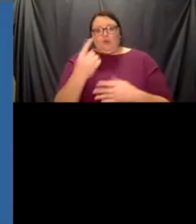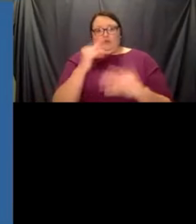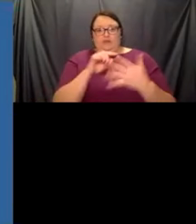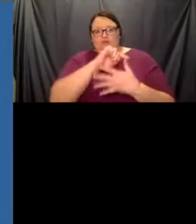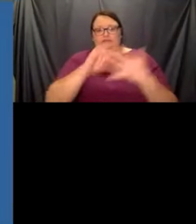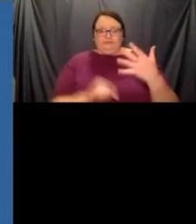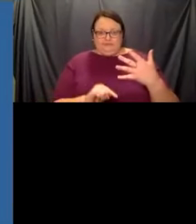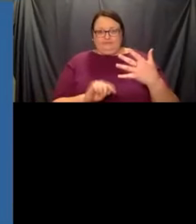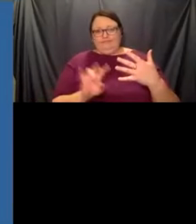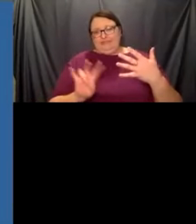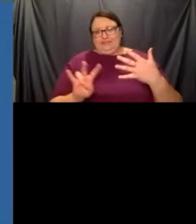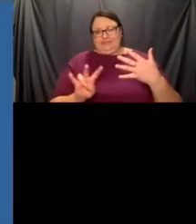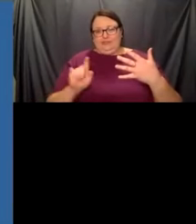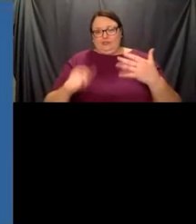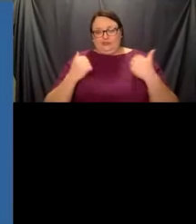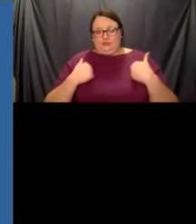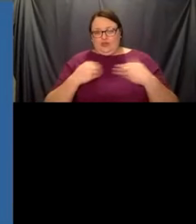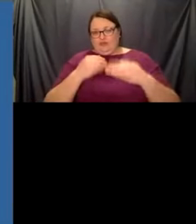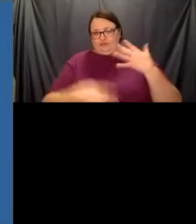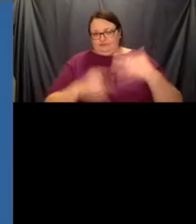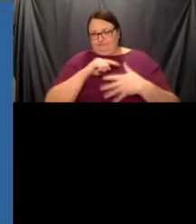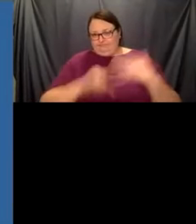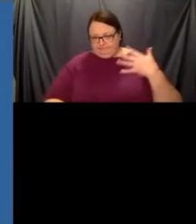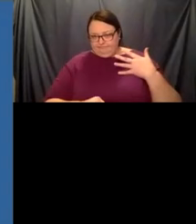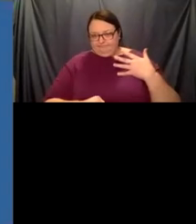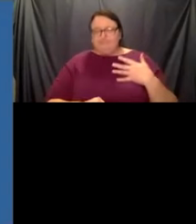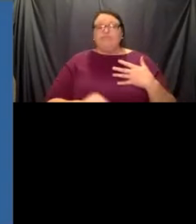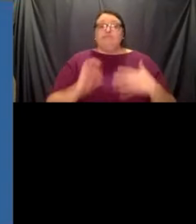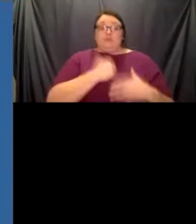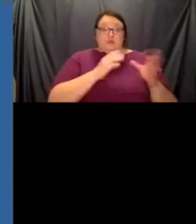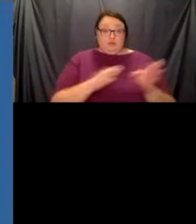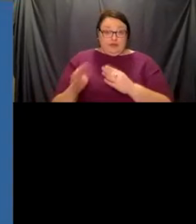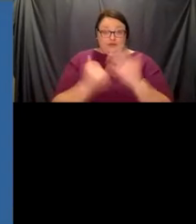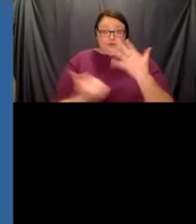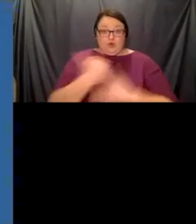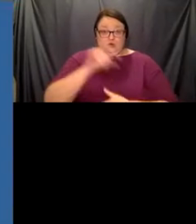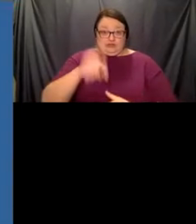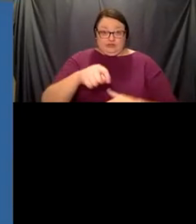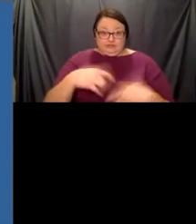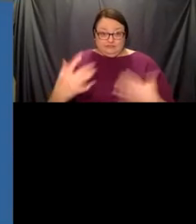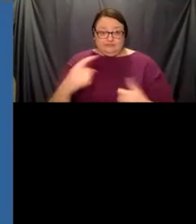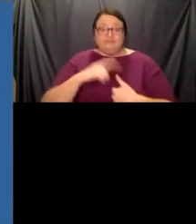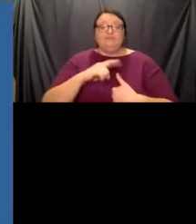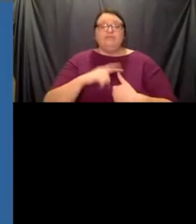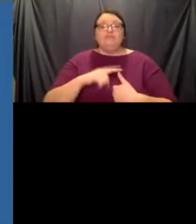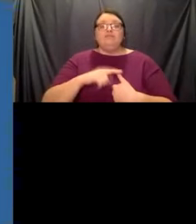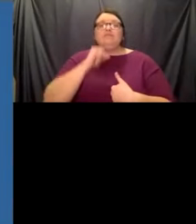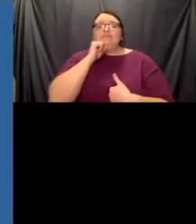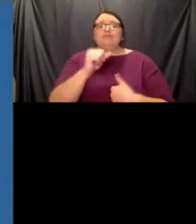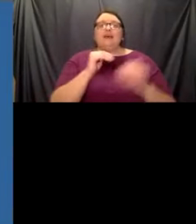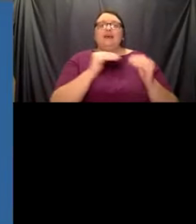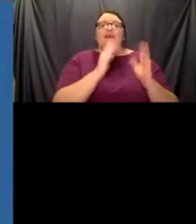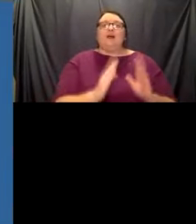5-year consolidated plan. El plan consolidado actual era para el periodo 2019